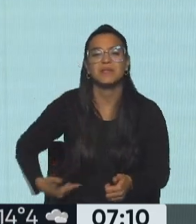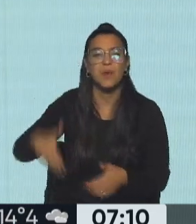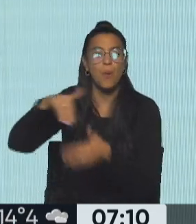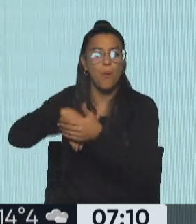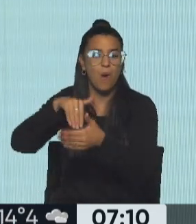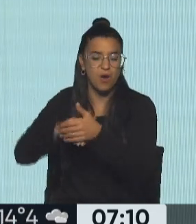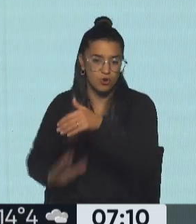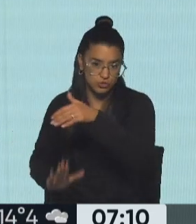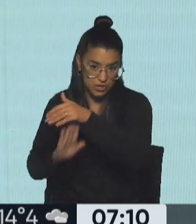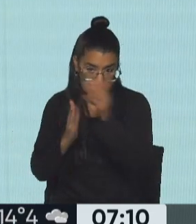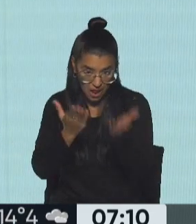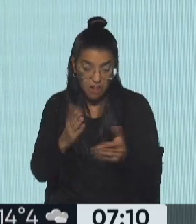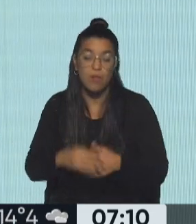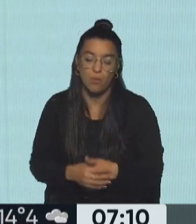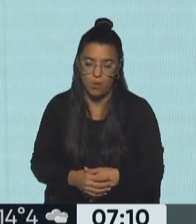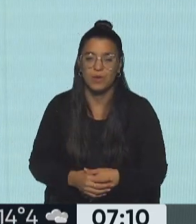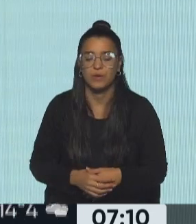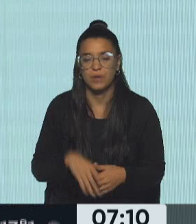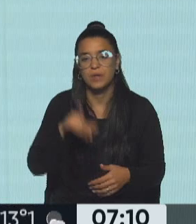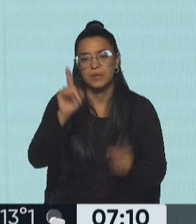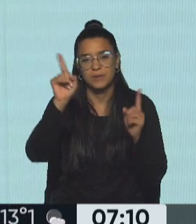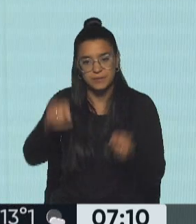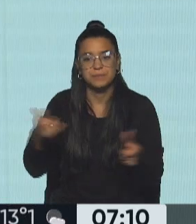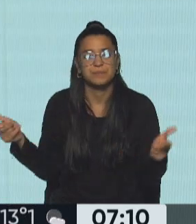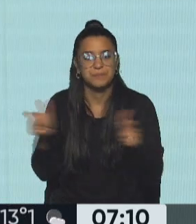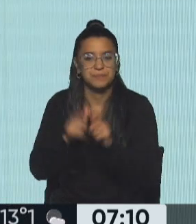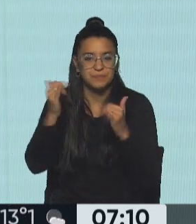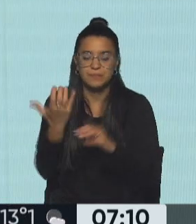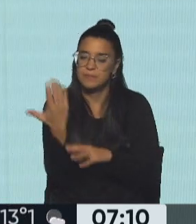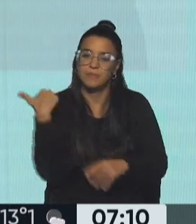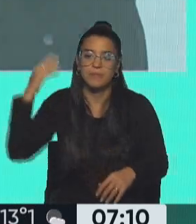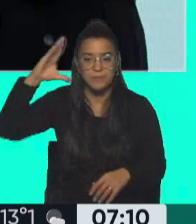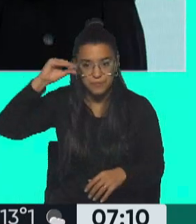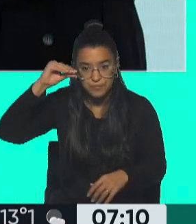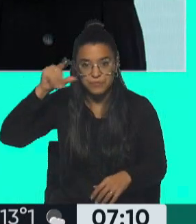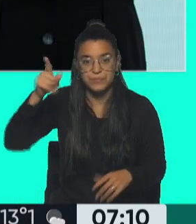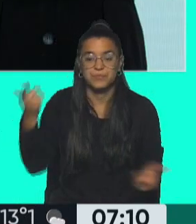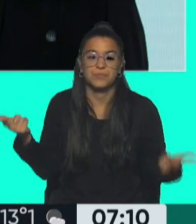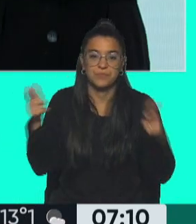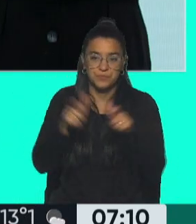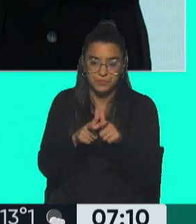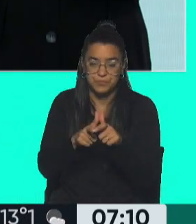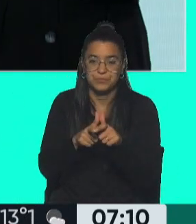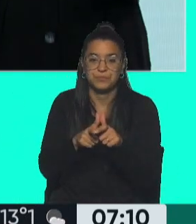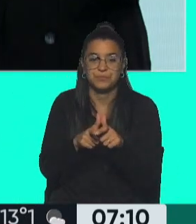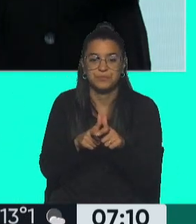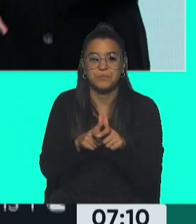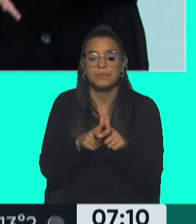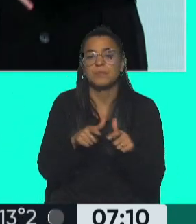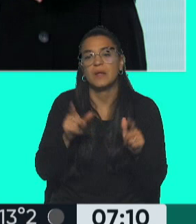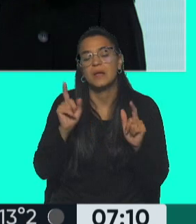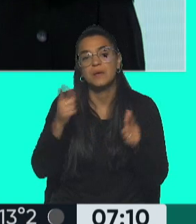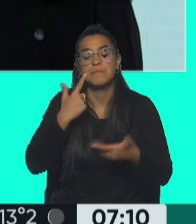del Banco Central Bueno también se ha reunido con él ayer por la noche si es una foto que también dejó